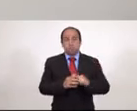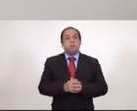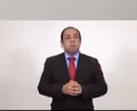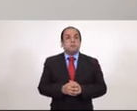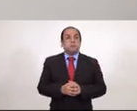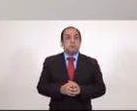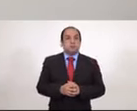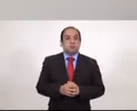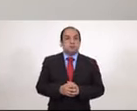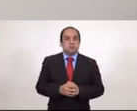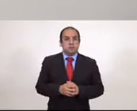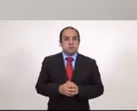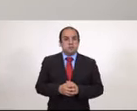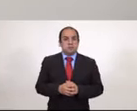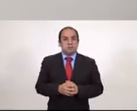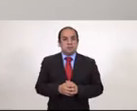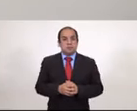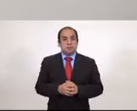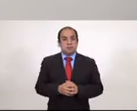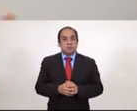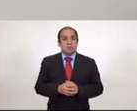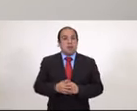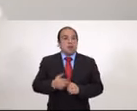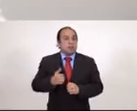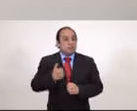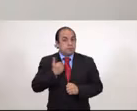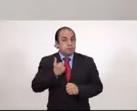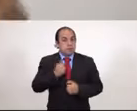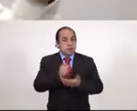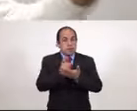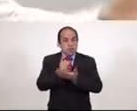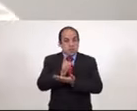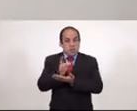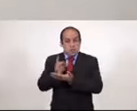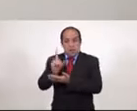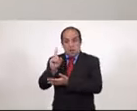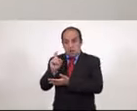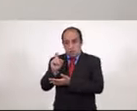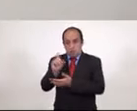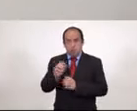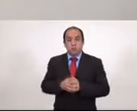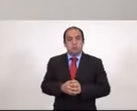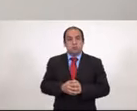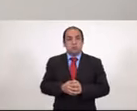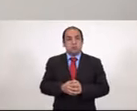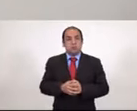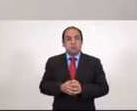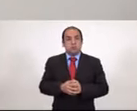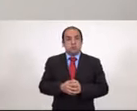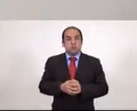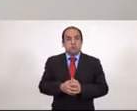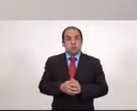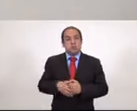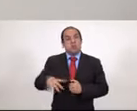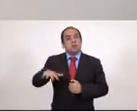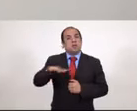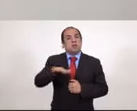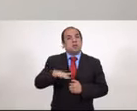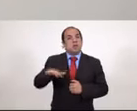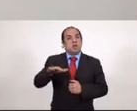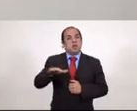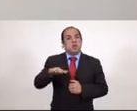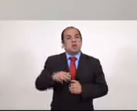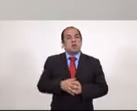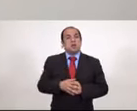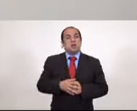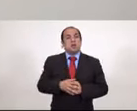para aprovechar o derivar agua a lo que conocemos como el acueducto